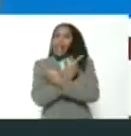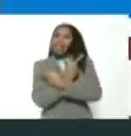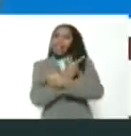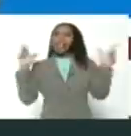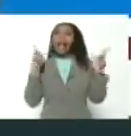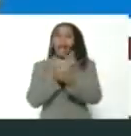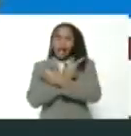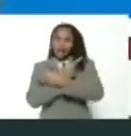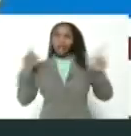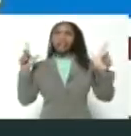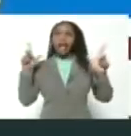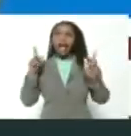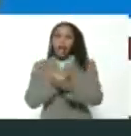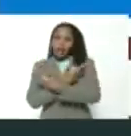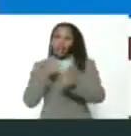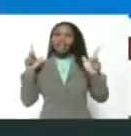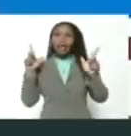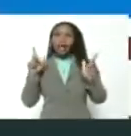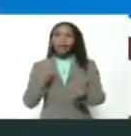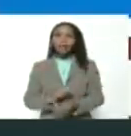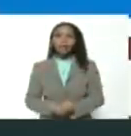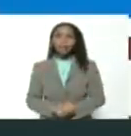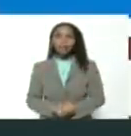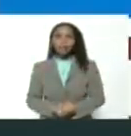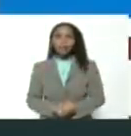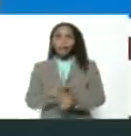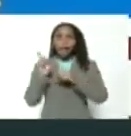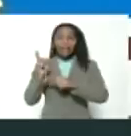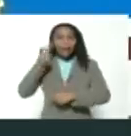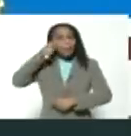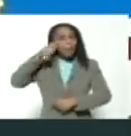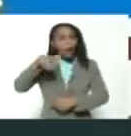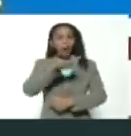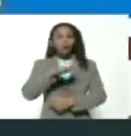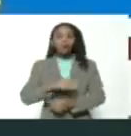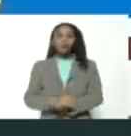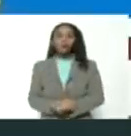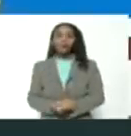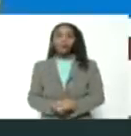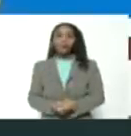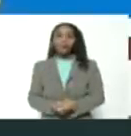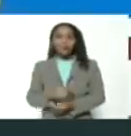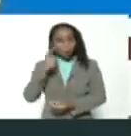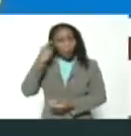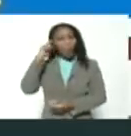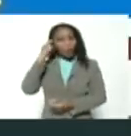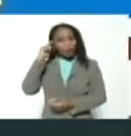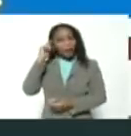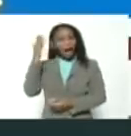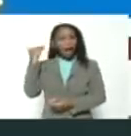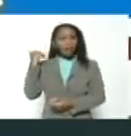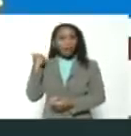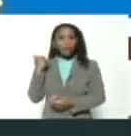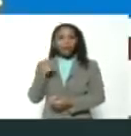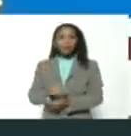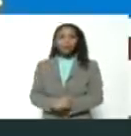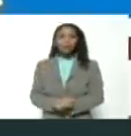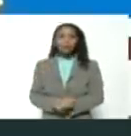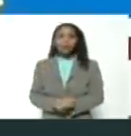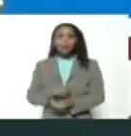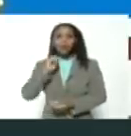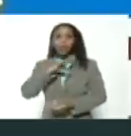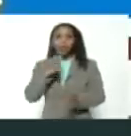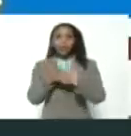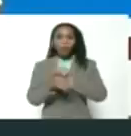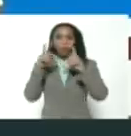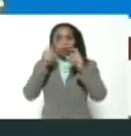libertad, libertad, libertad, era ese pueblo, Fraso, recuérdanos todo, Fraso, presidente. Ponte de pie, Fraso,